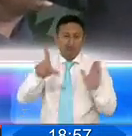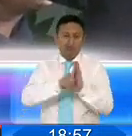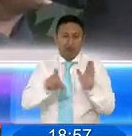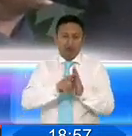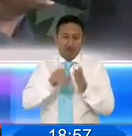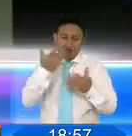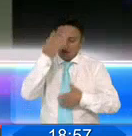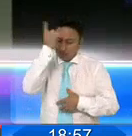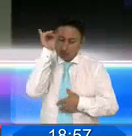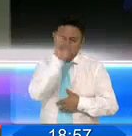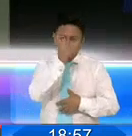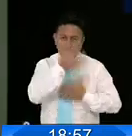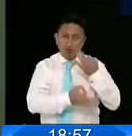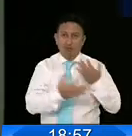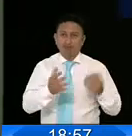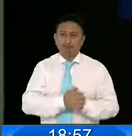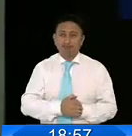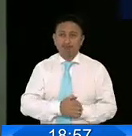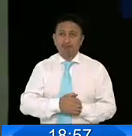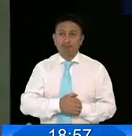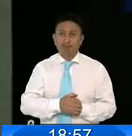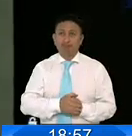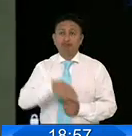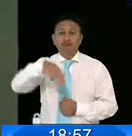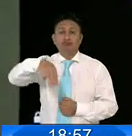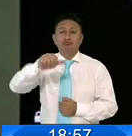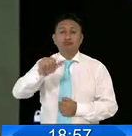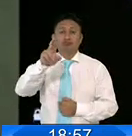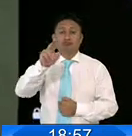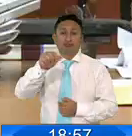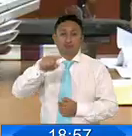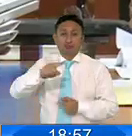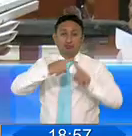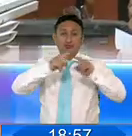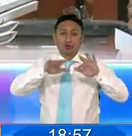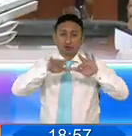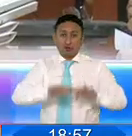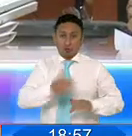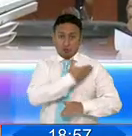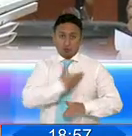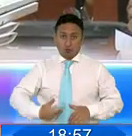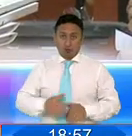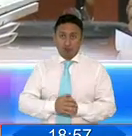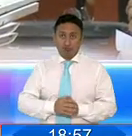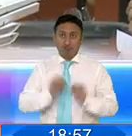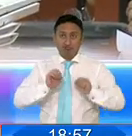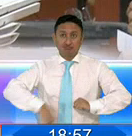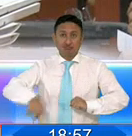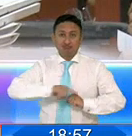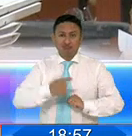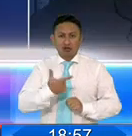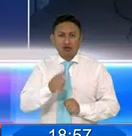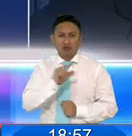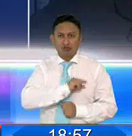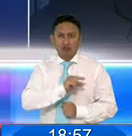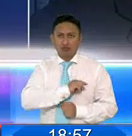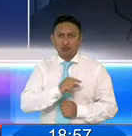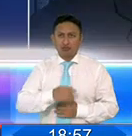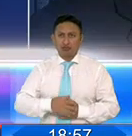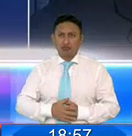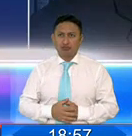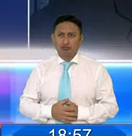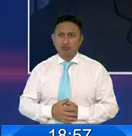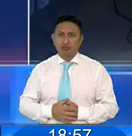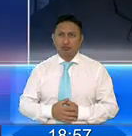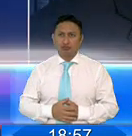ellos van a fallar. Alexis Mera, ex secretario jurídico de la presidencia en el correísmo, hizo un examen de conciencia. Yo no descarto